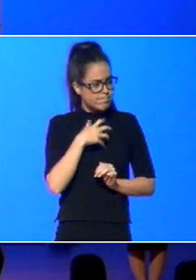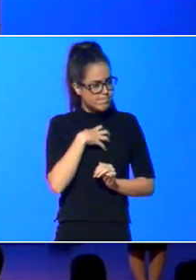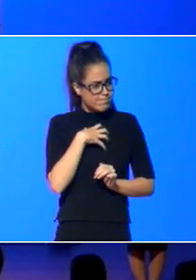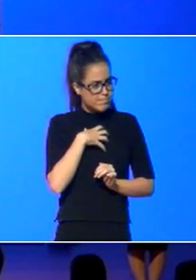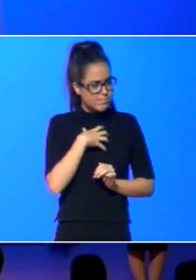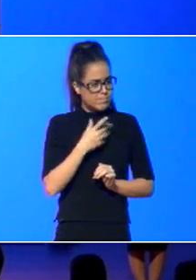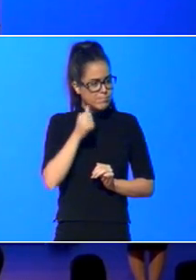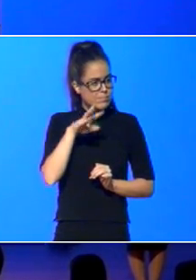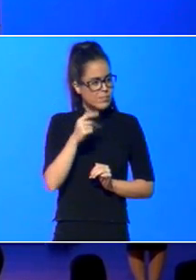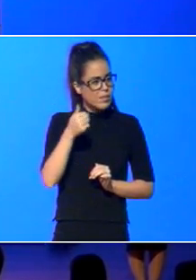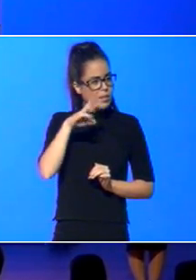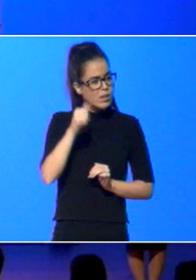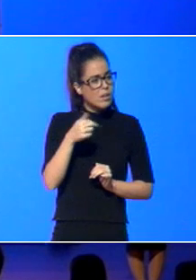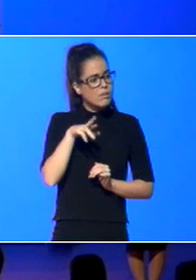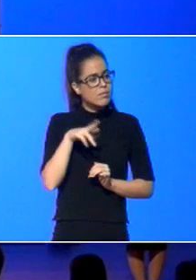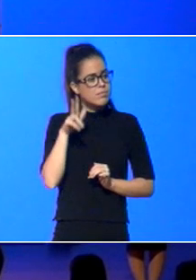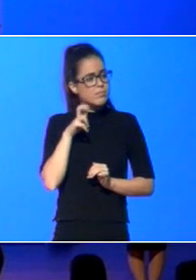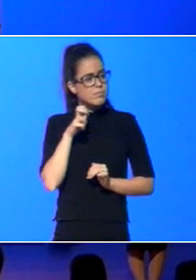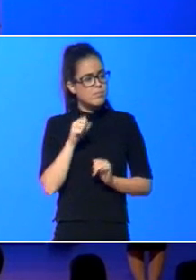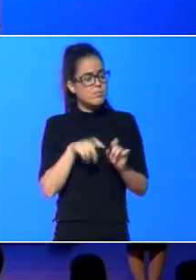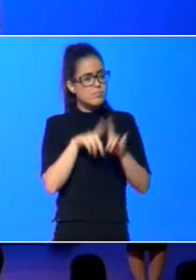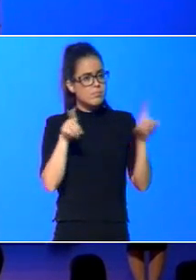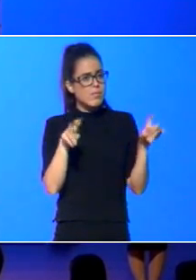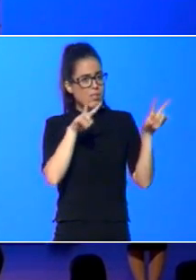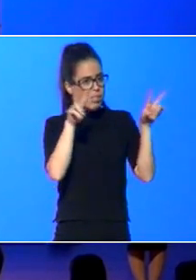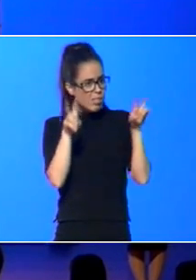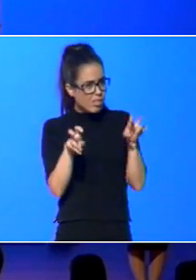y Laura igual, yo en el tema de inclusión,